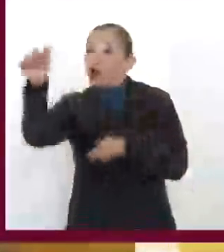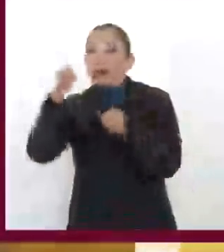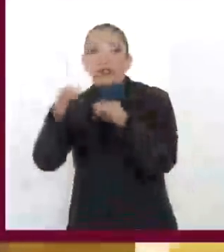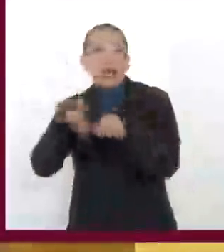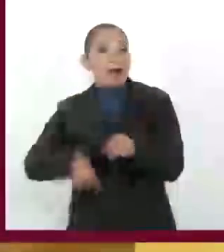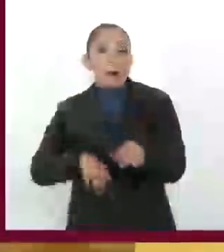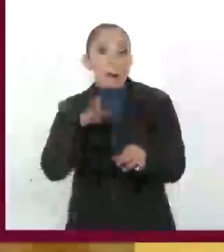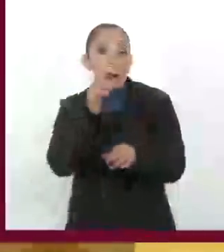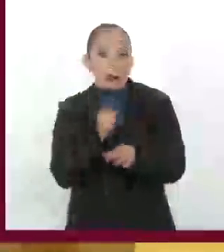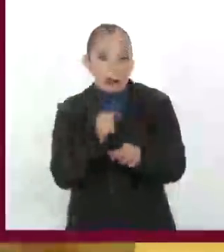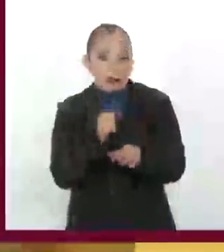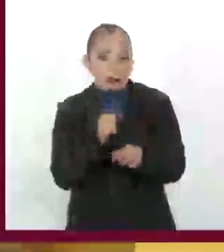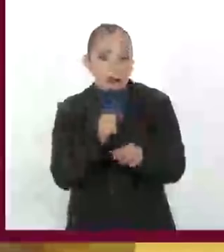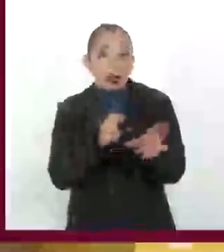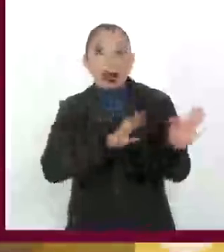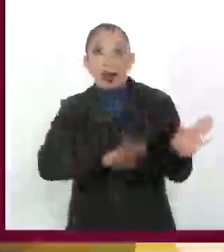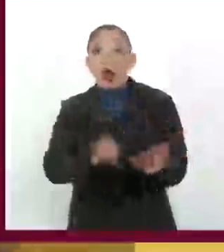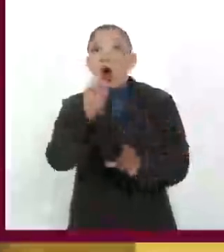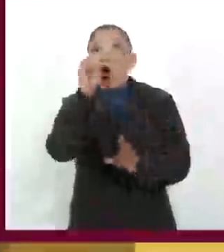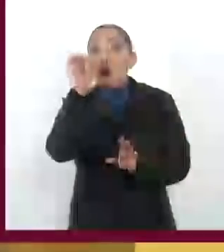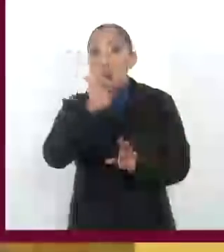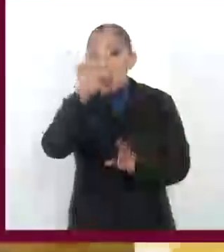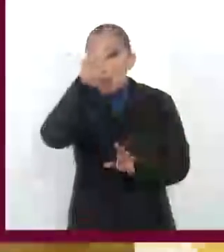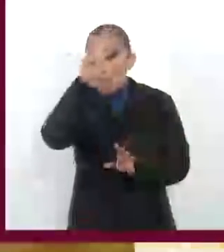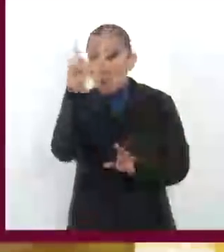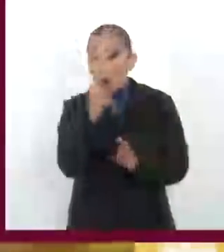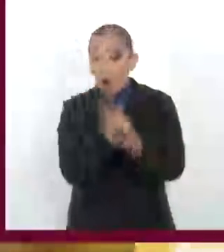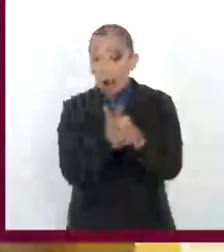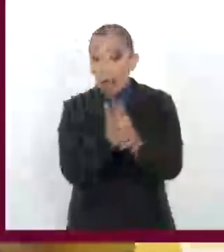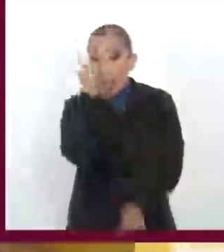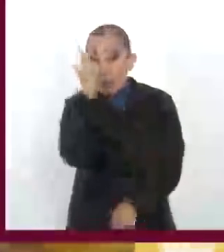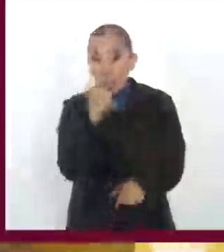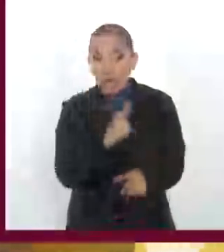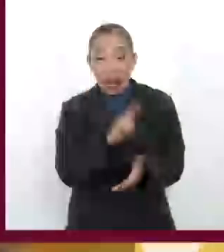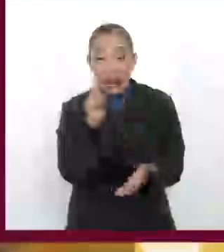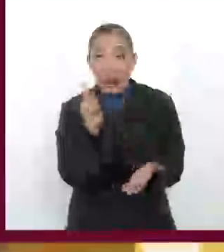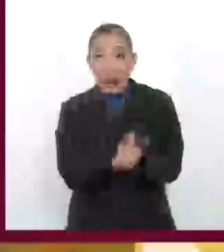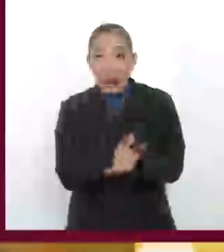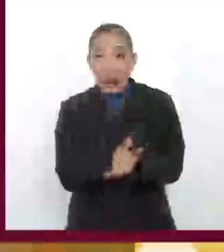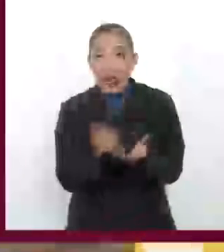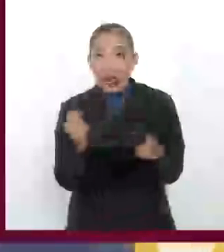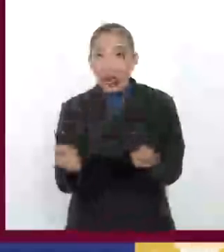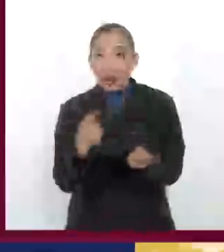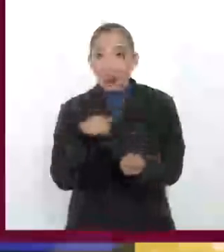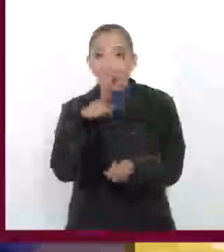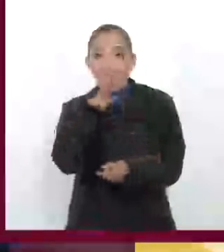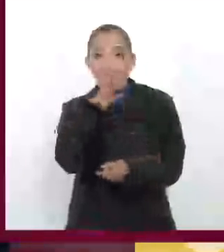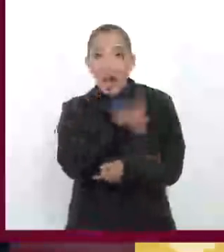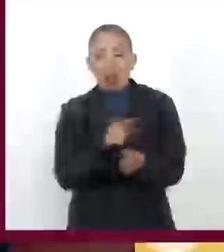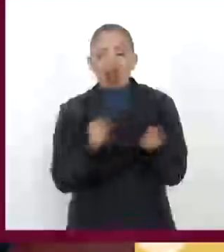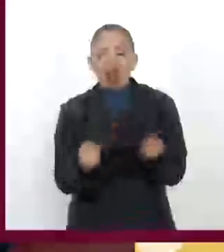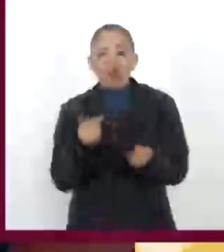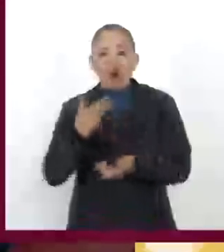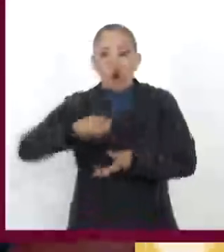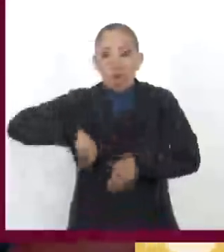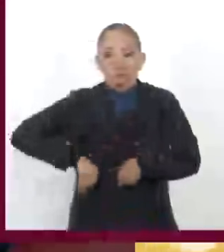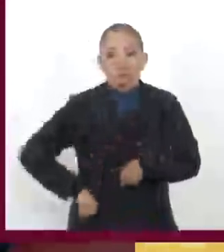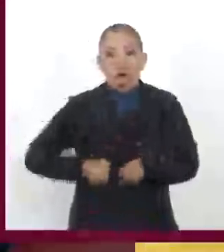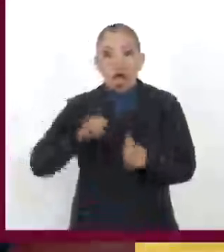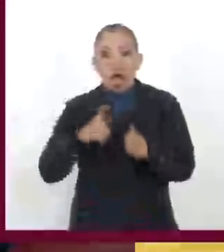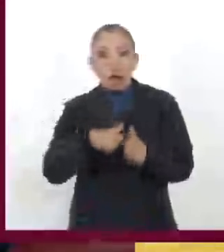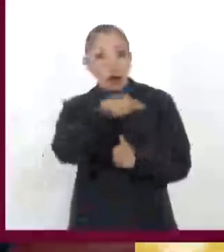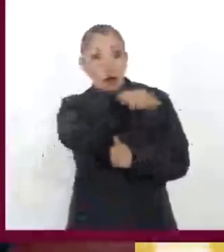servicio público. Si se trata de delitos o infracciones a las leyes penales, los servidores públicos pueden